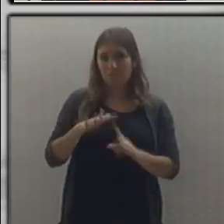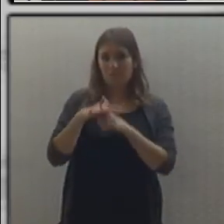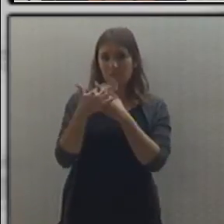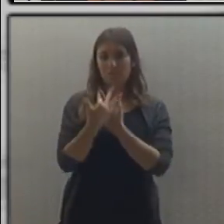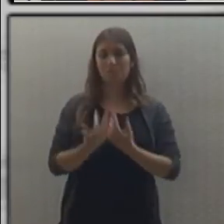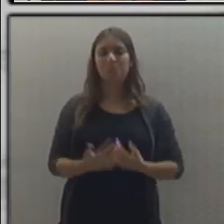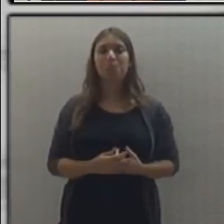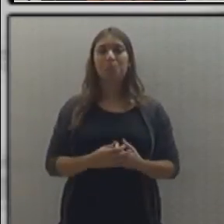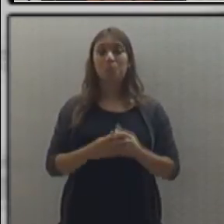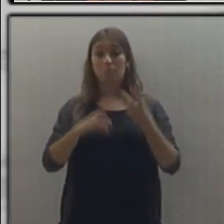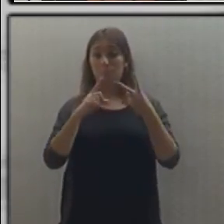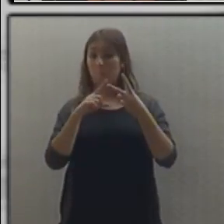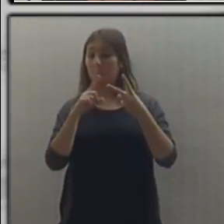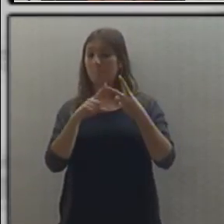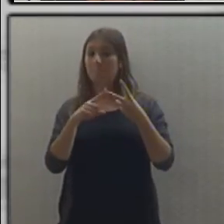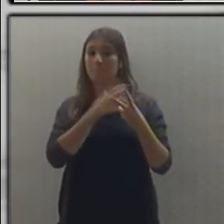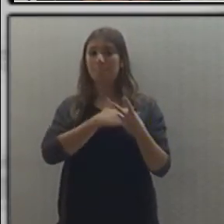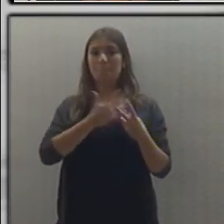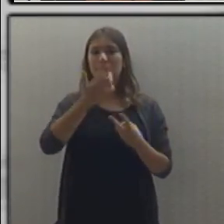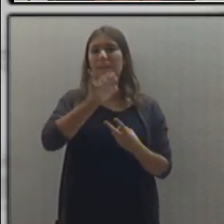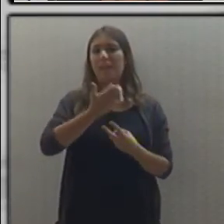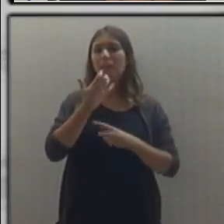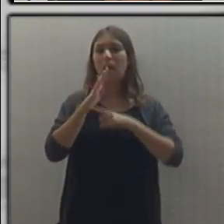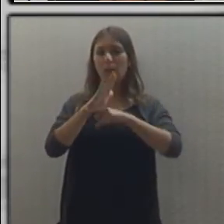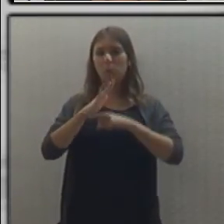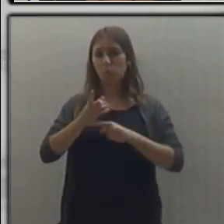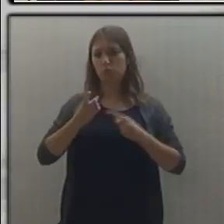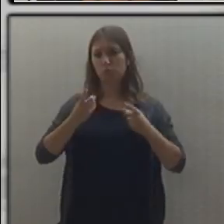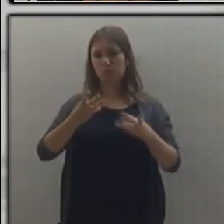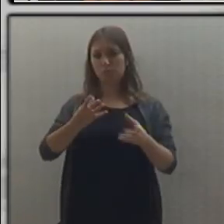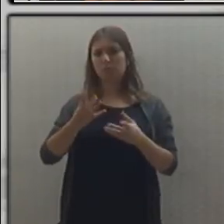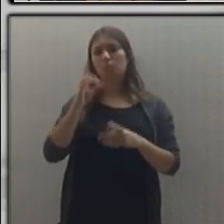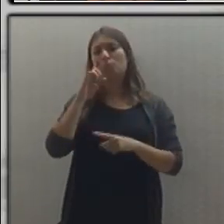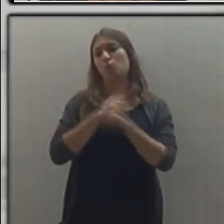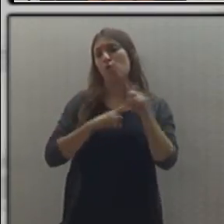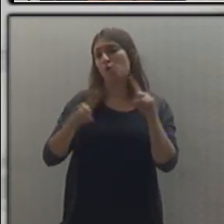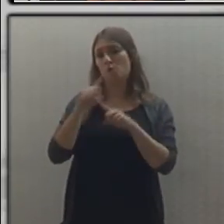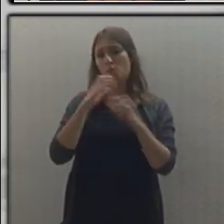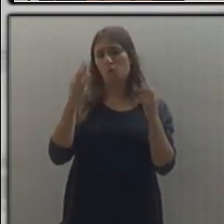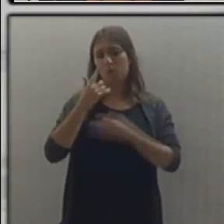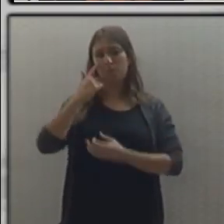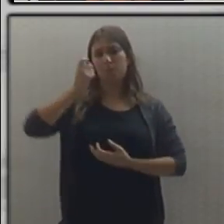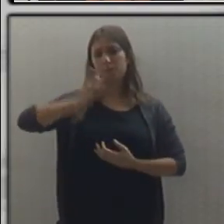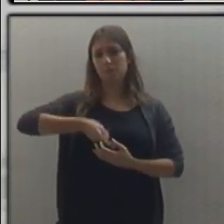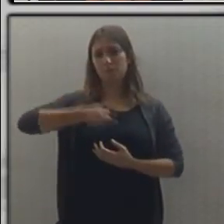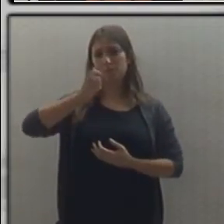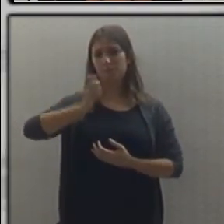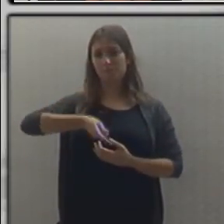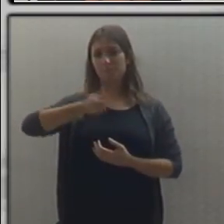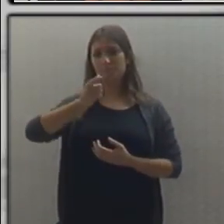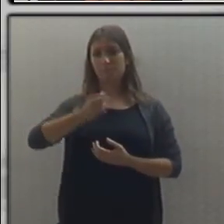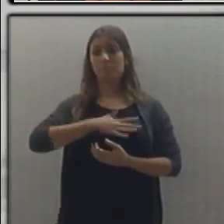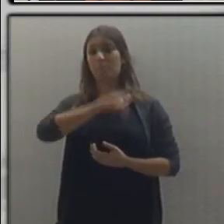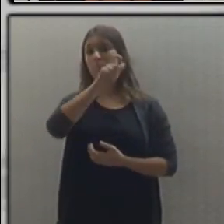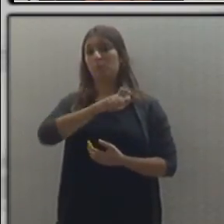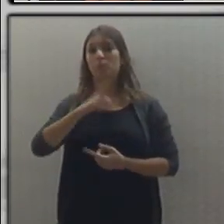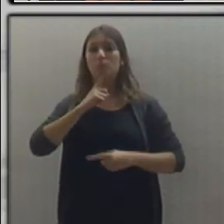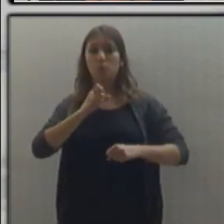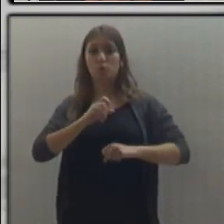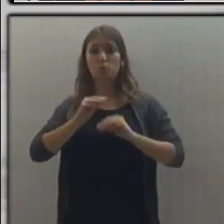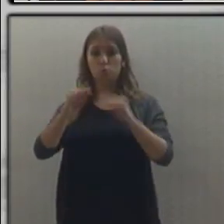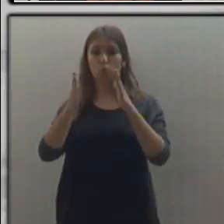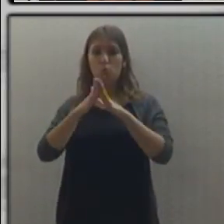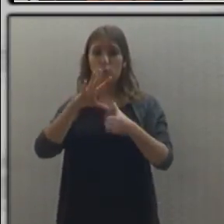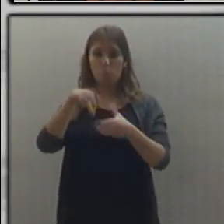parte, me gustaría analizar una serie de ejemplos de las problemáticas más habituales que se encuentran las personas mayores en